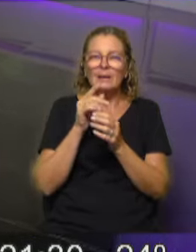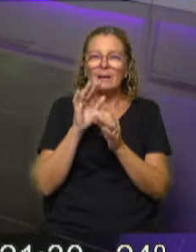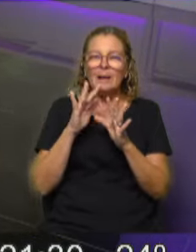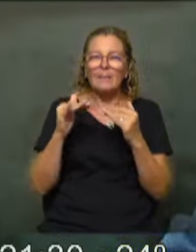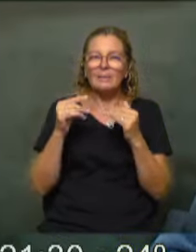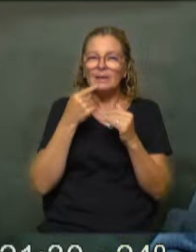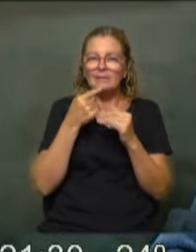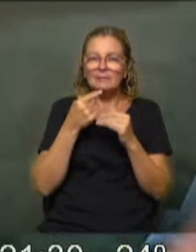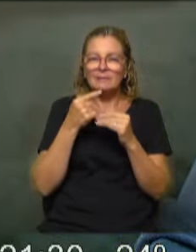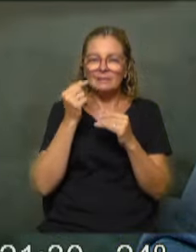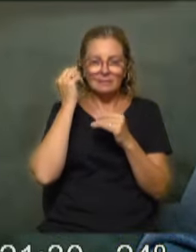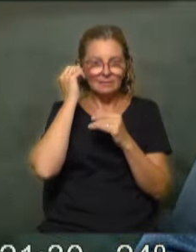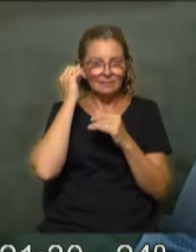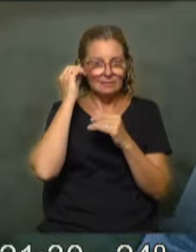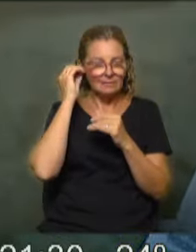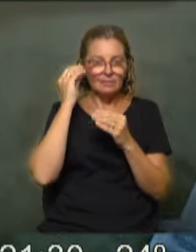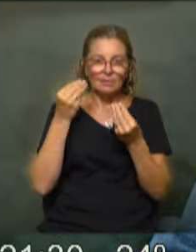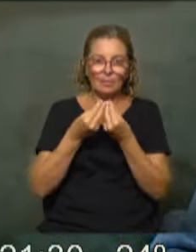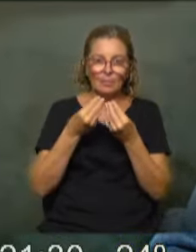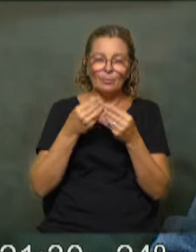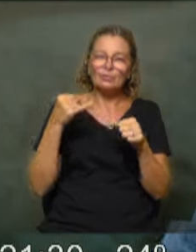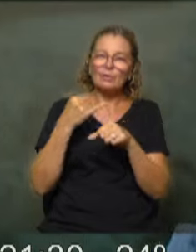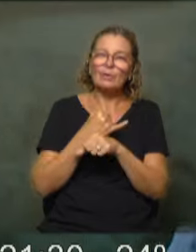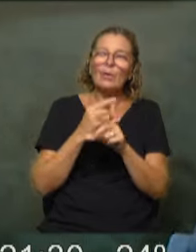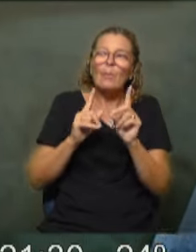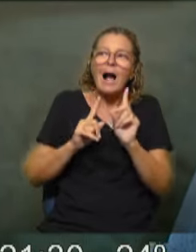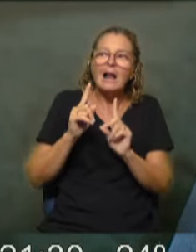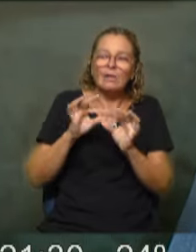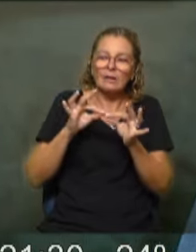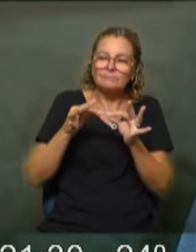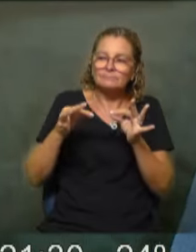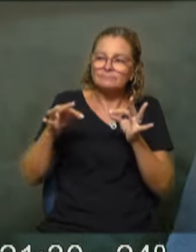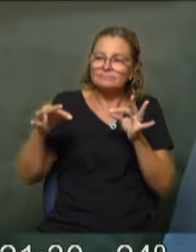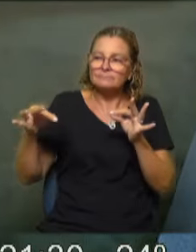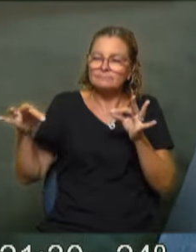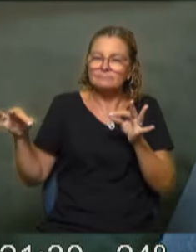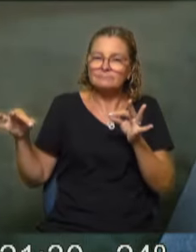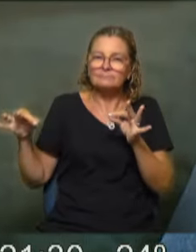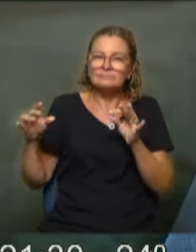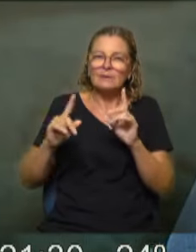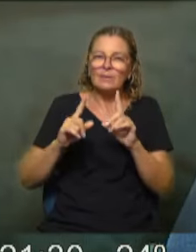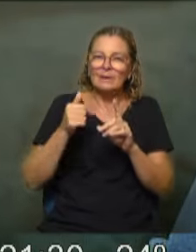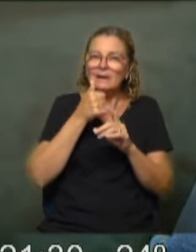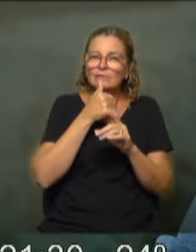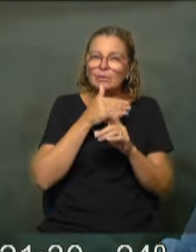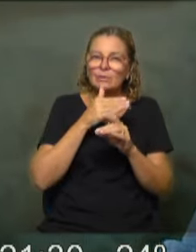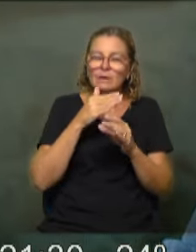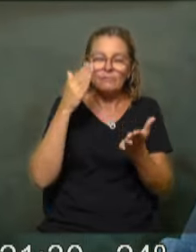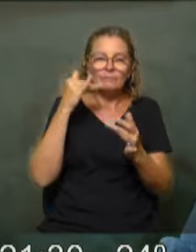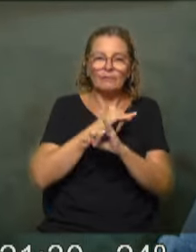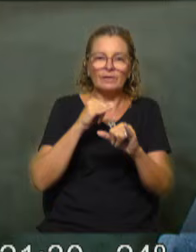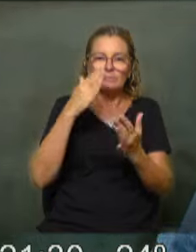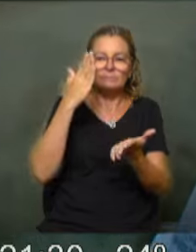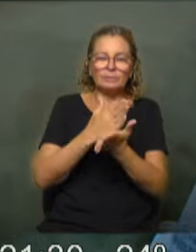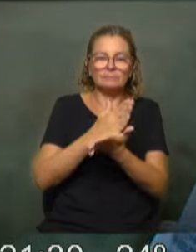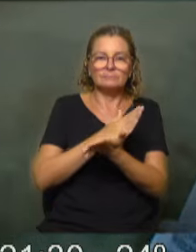voy a incursionar un montón de errores, de hilo conductor. Argumento. Claro, y que en esto es como a veces que las historias terminan muy abruptamente, de